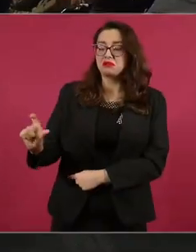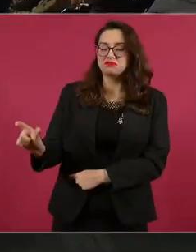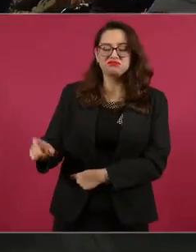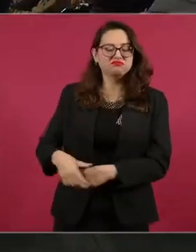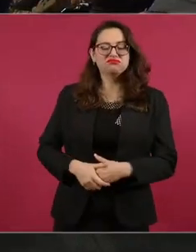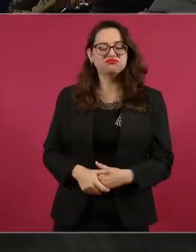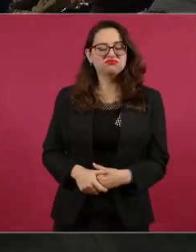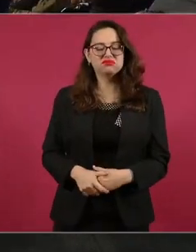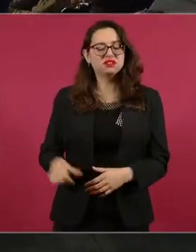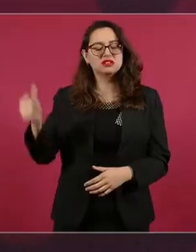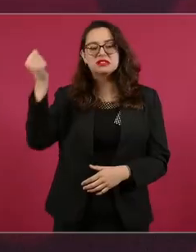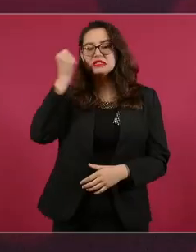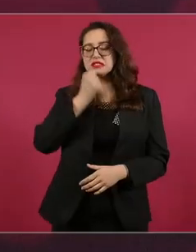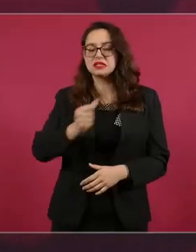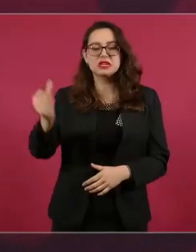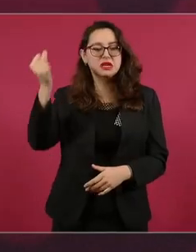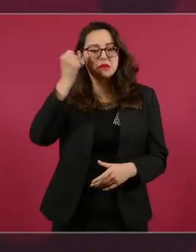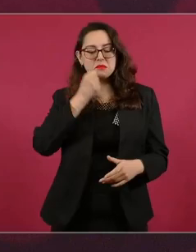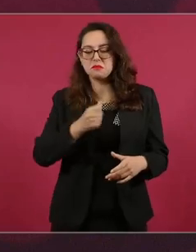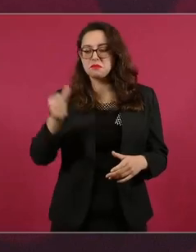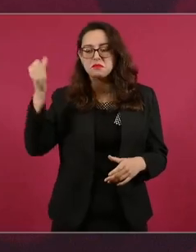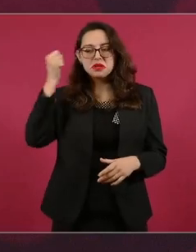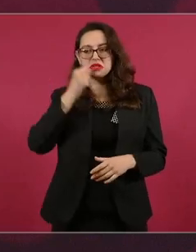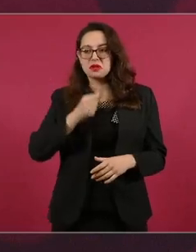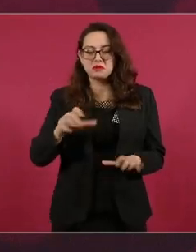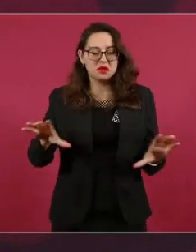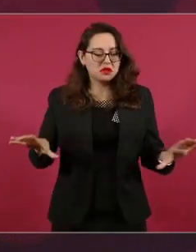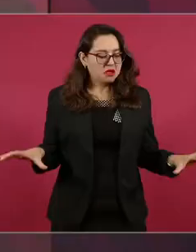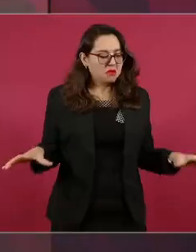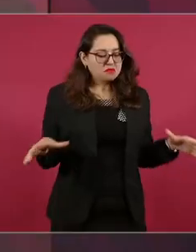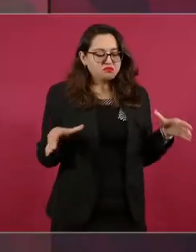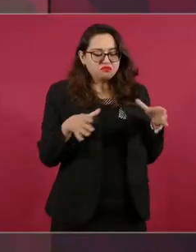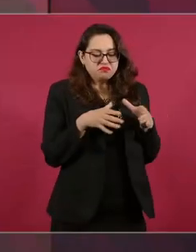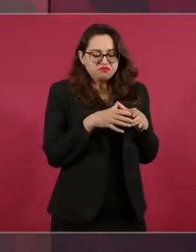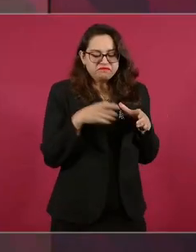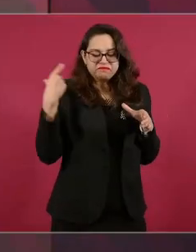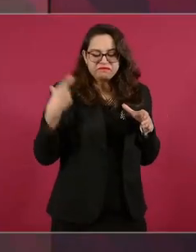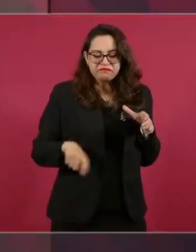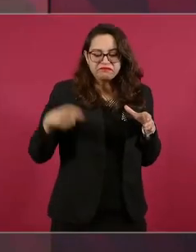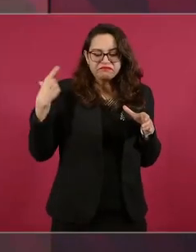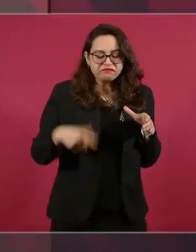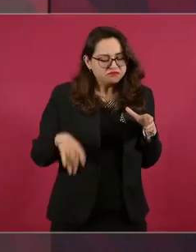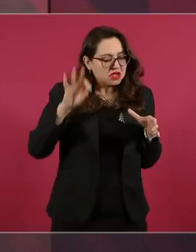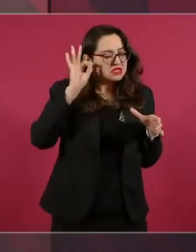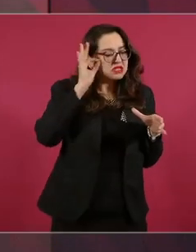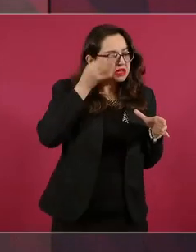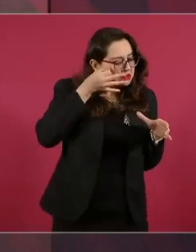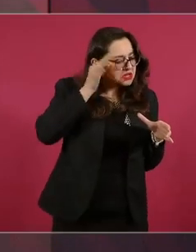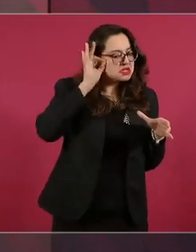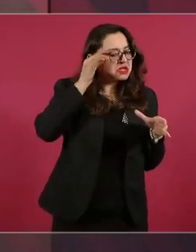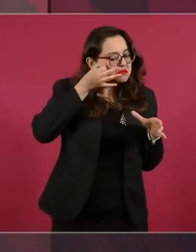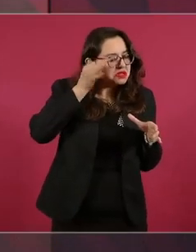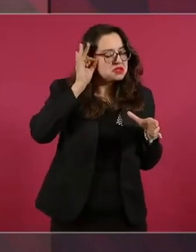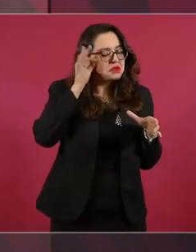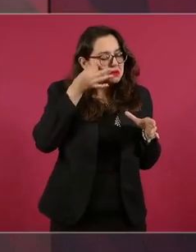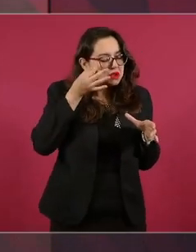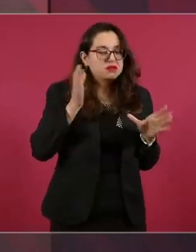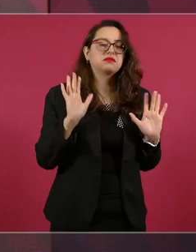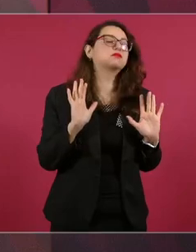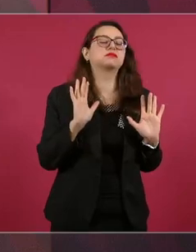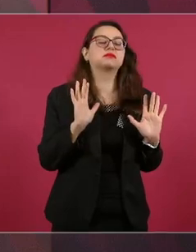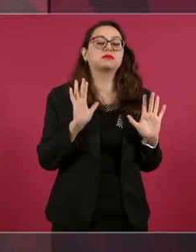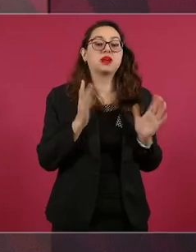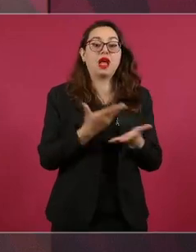siempre han estado al servicio de una élite, pero ahora de manera abierta y descarada